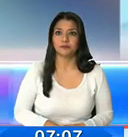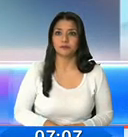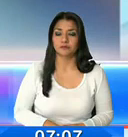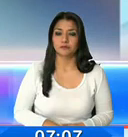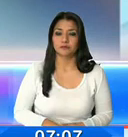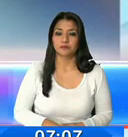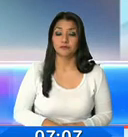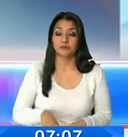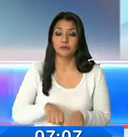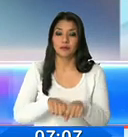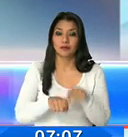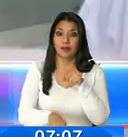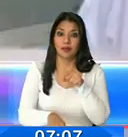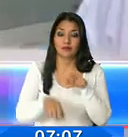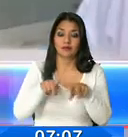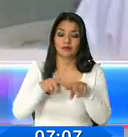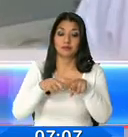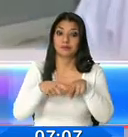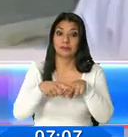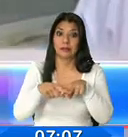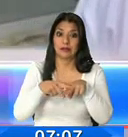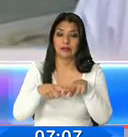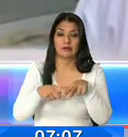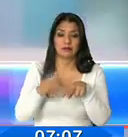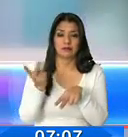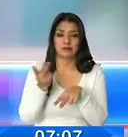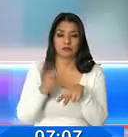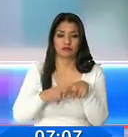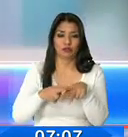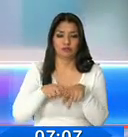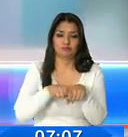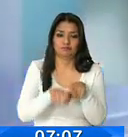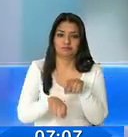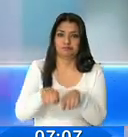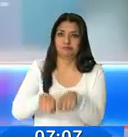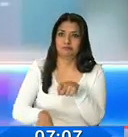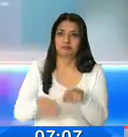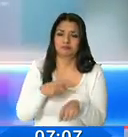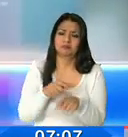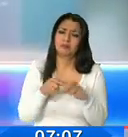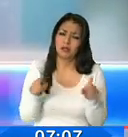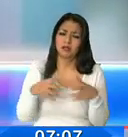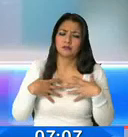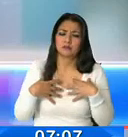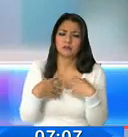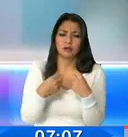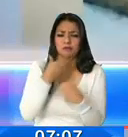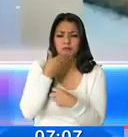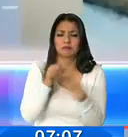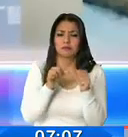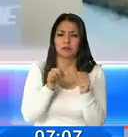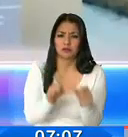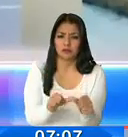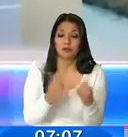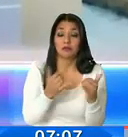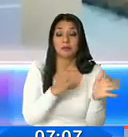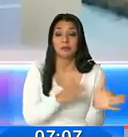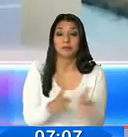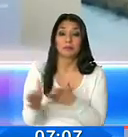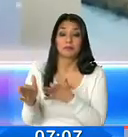tibial de ambos miembros inferiores. El paciente se encuentra estable. El plan terapéutico